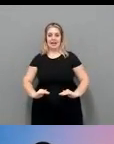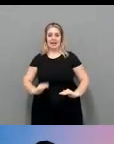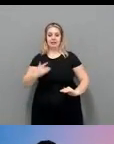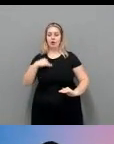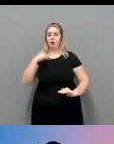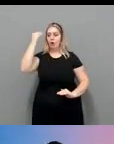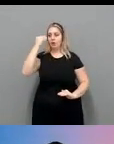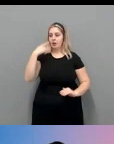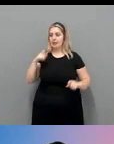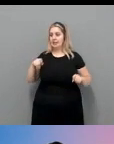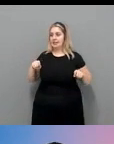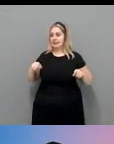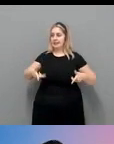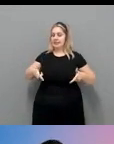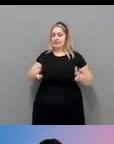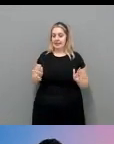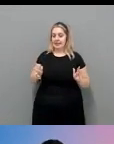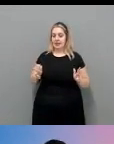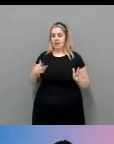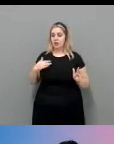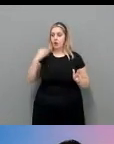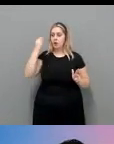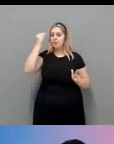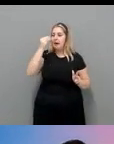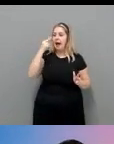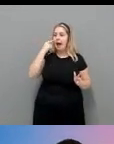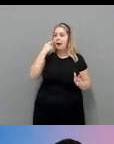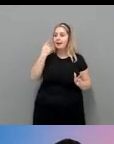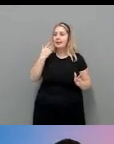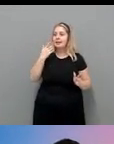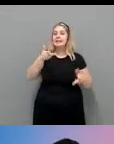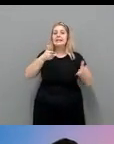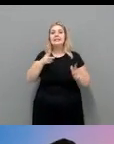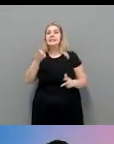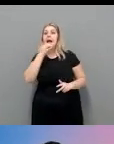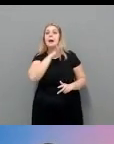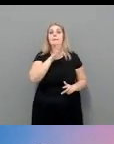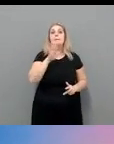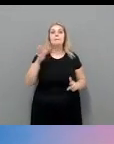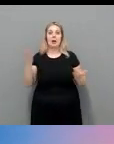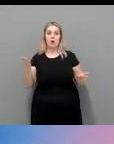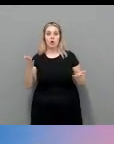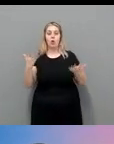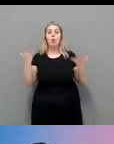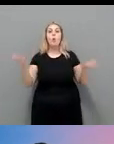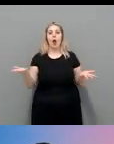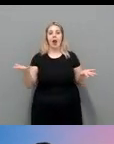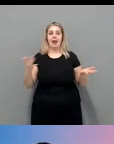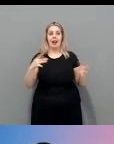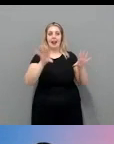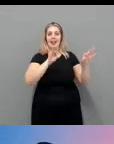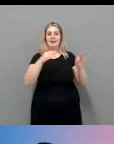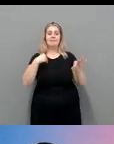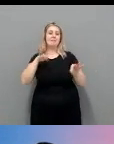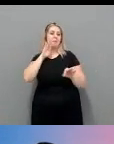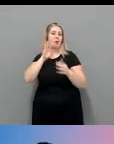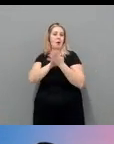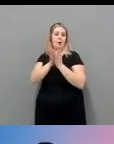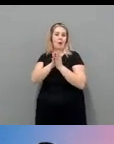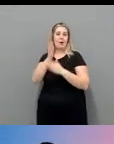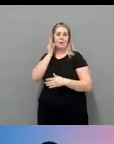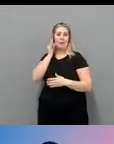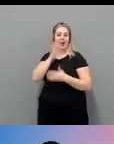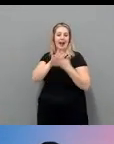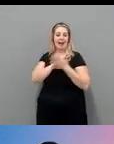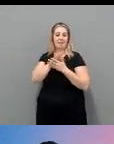una silla. Lo que vamos a valorar es cuál es la mejor silla de todas, ¿no? Como decían las anteriores compañeras, con